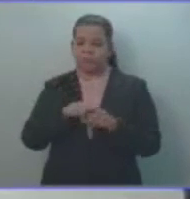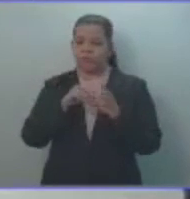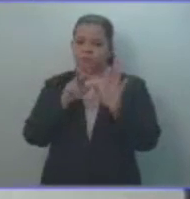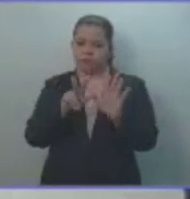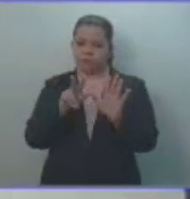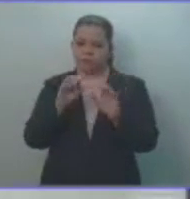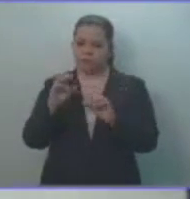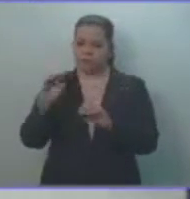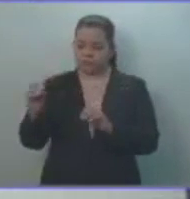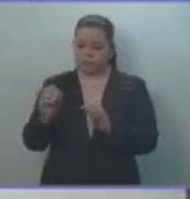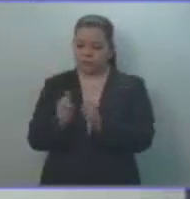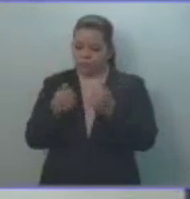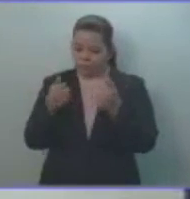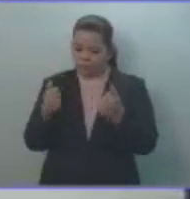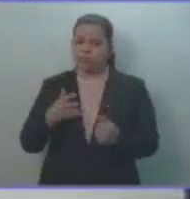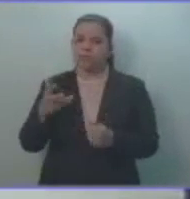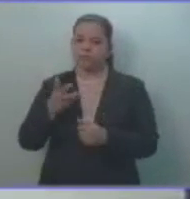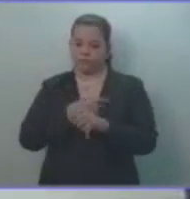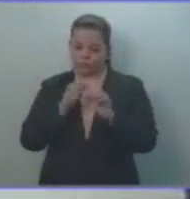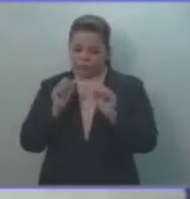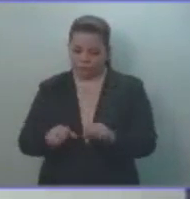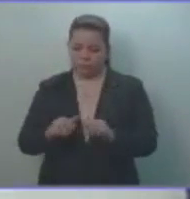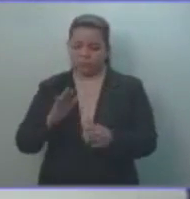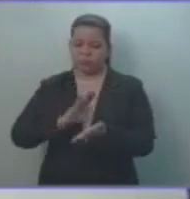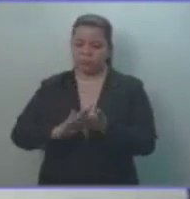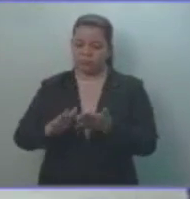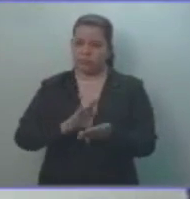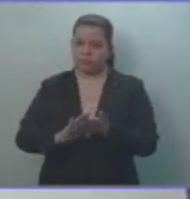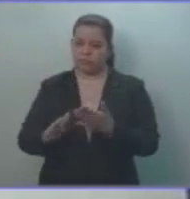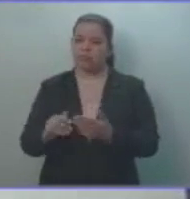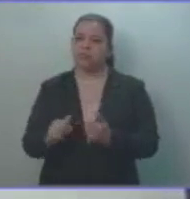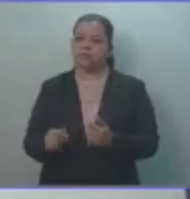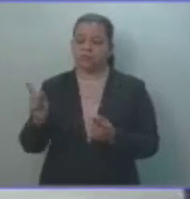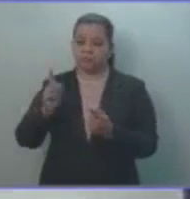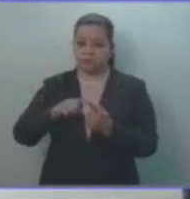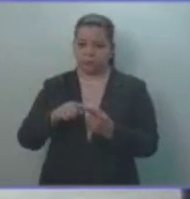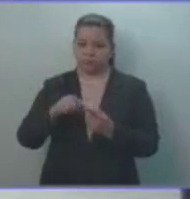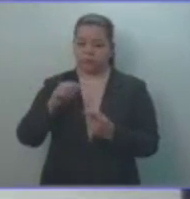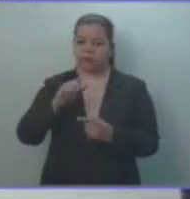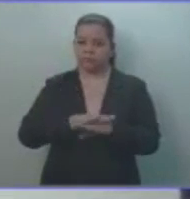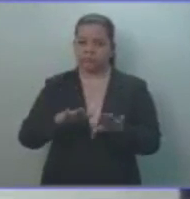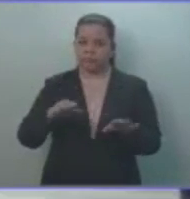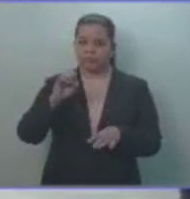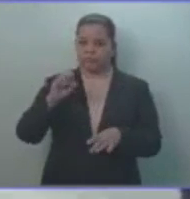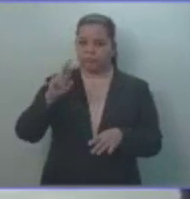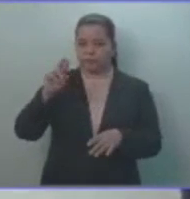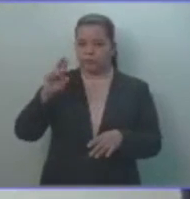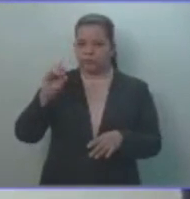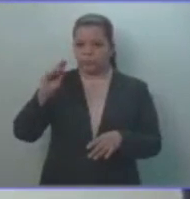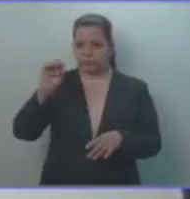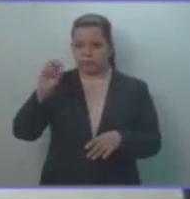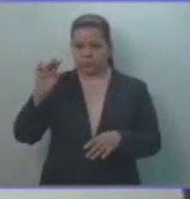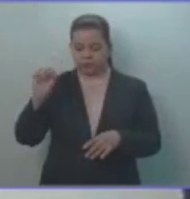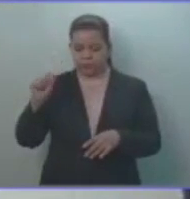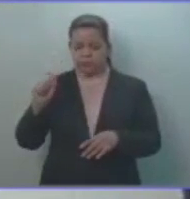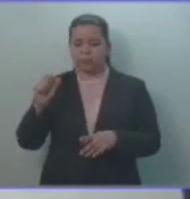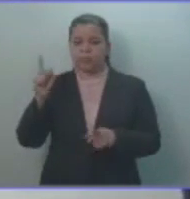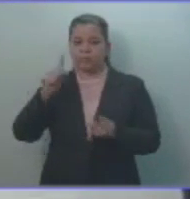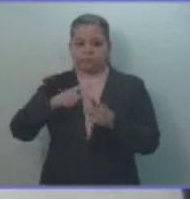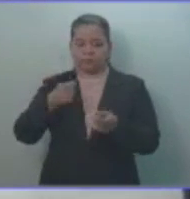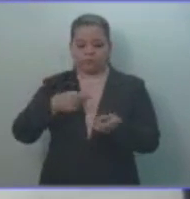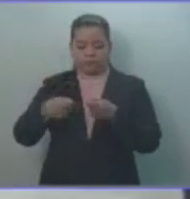800 millones que hay que pagar para el vencimiento de eurobonos, que se destinan en diciembre